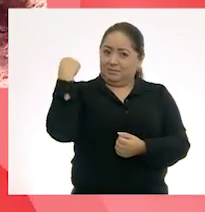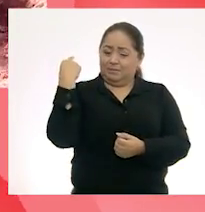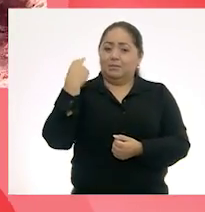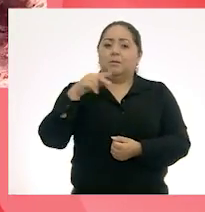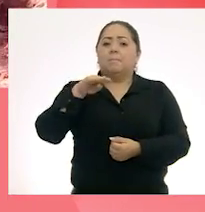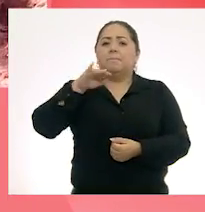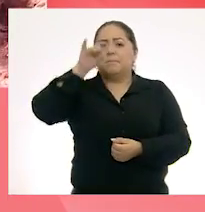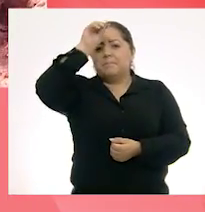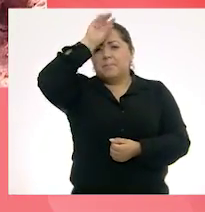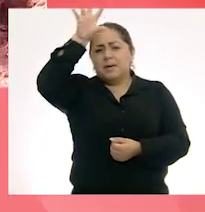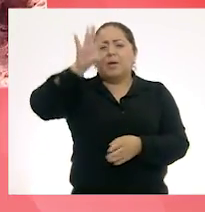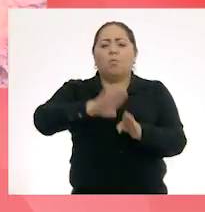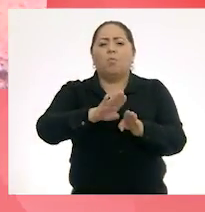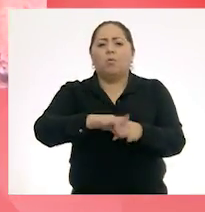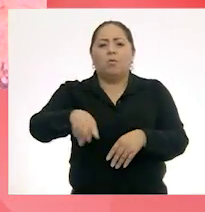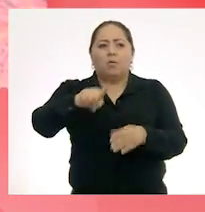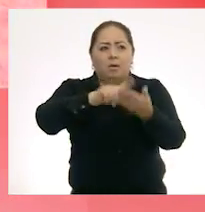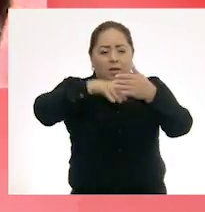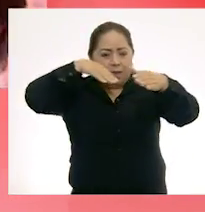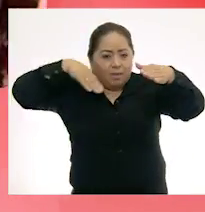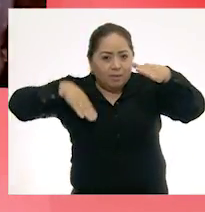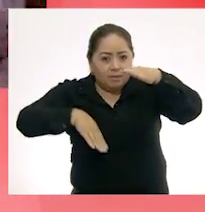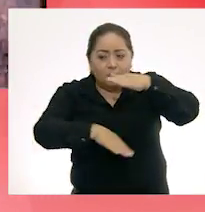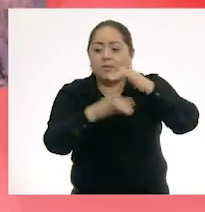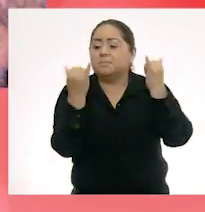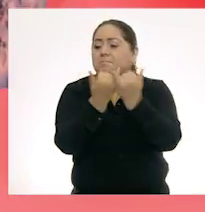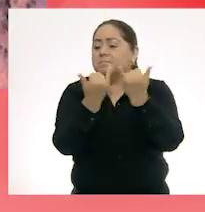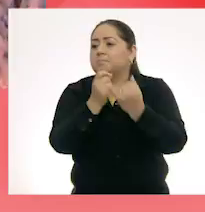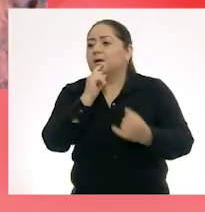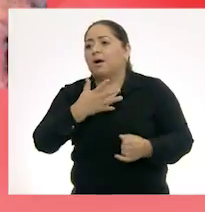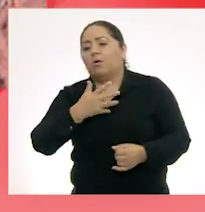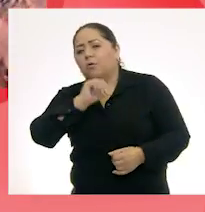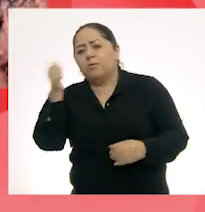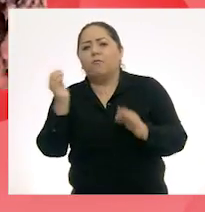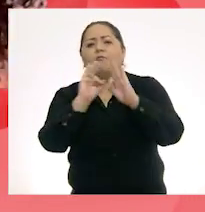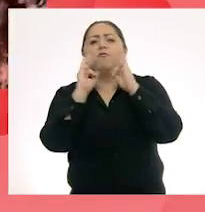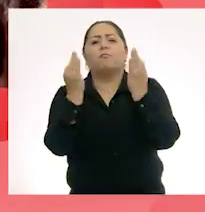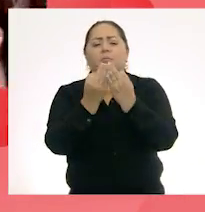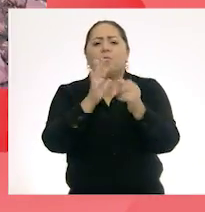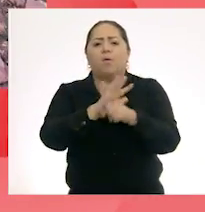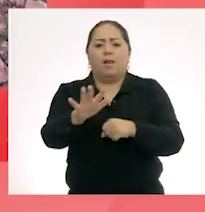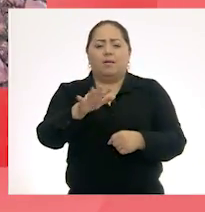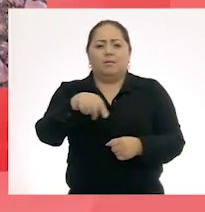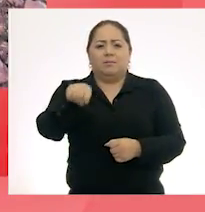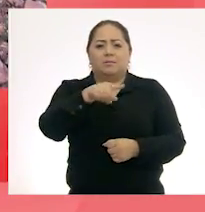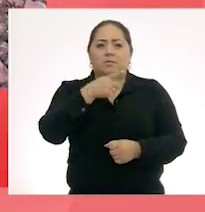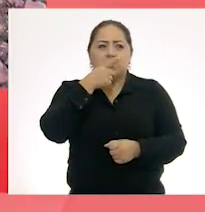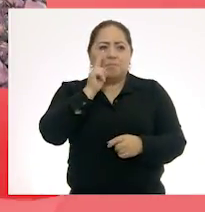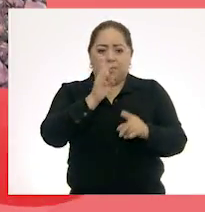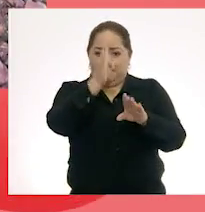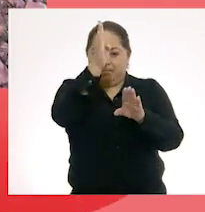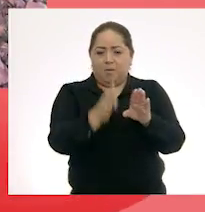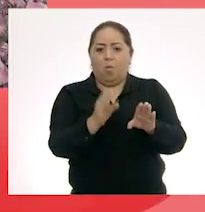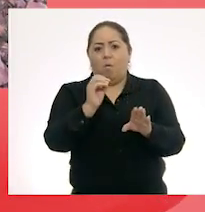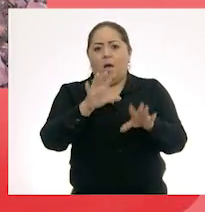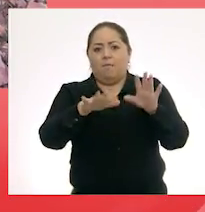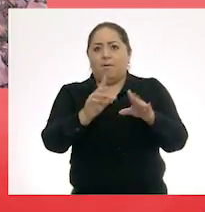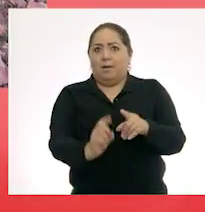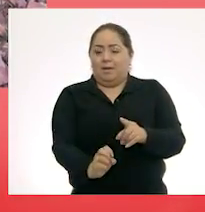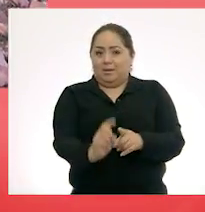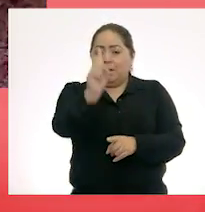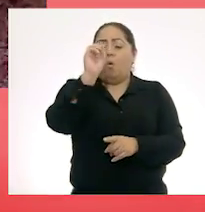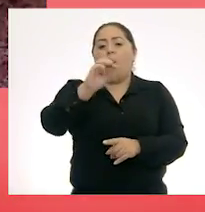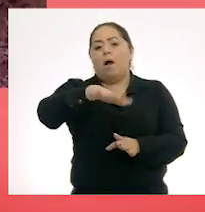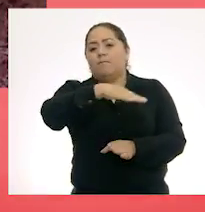es una mina que se le denomina subterránea, y también hay otra forma que es una mina de tiro. Puede ser vertical, obviamente hacia arriba,